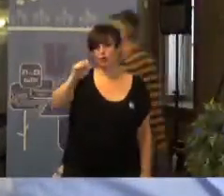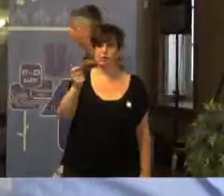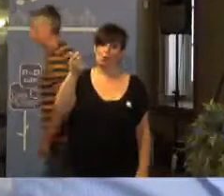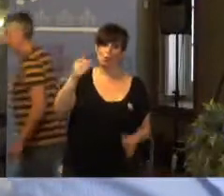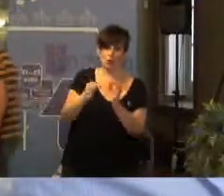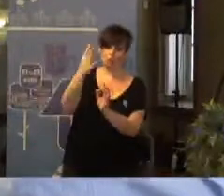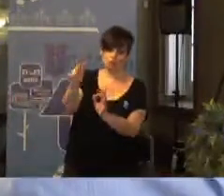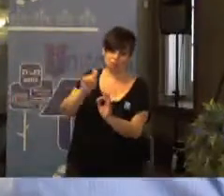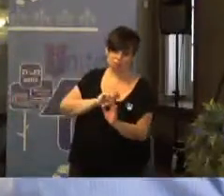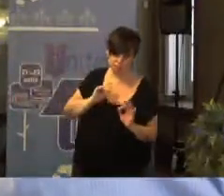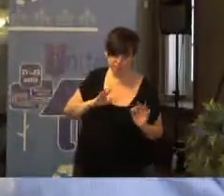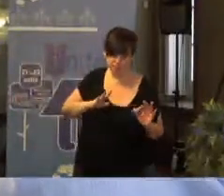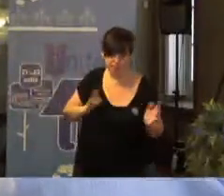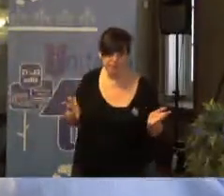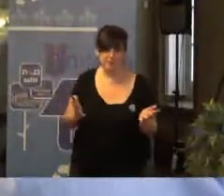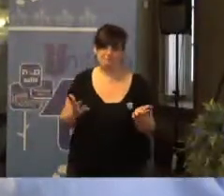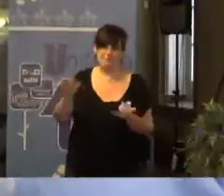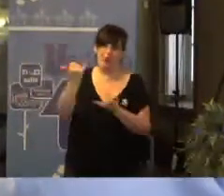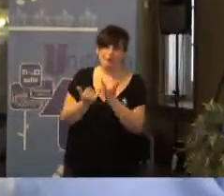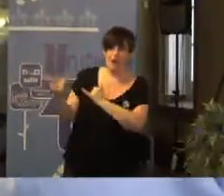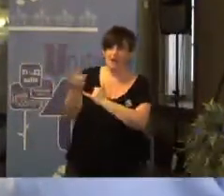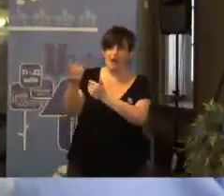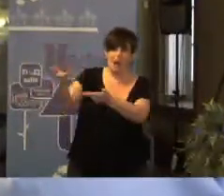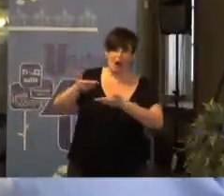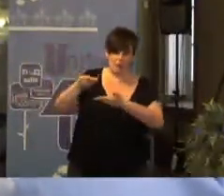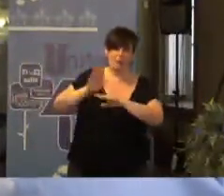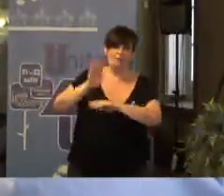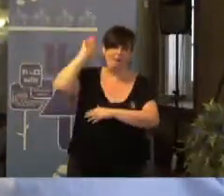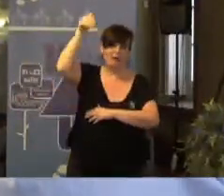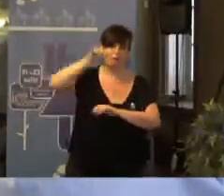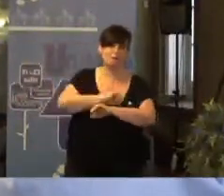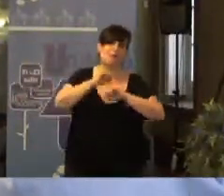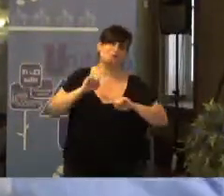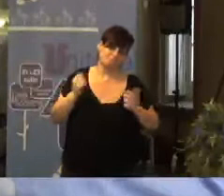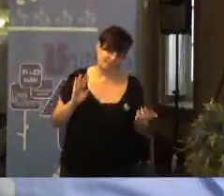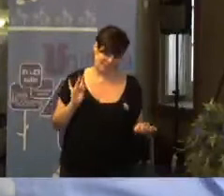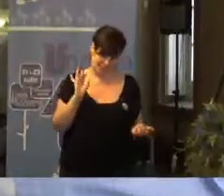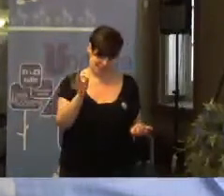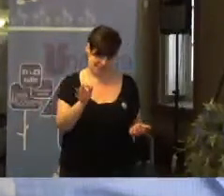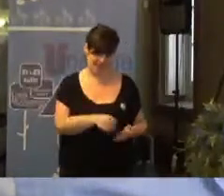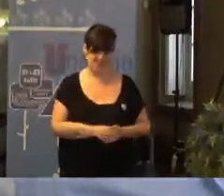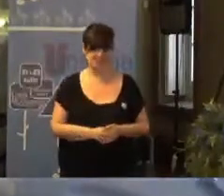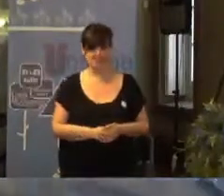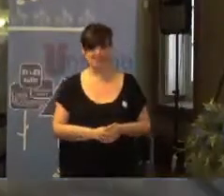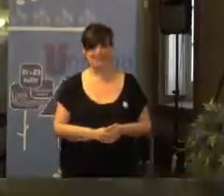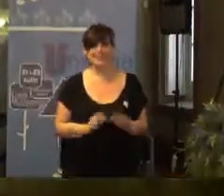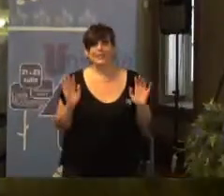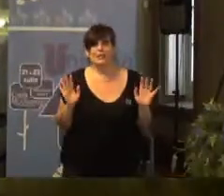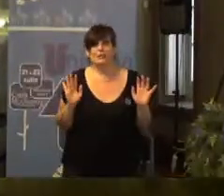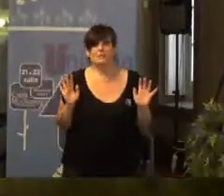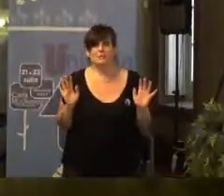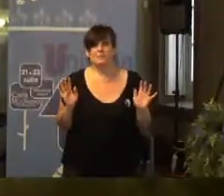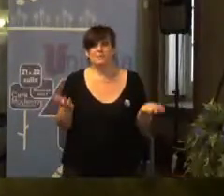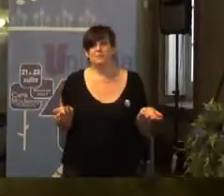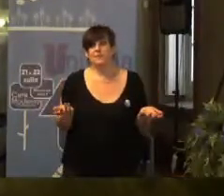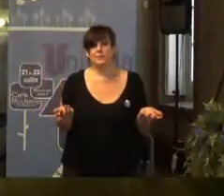próximas, xa hai república. Entón, xa, claro que sí, efectivamente, pero quero dicir que eso non é